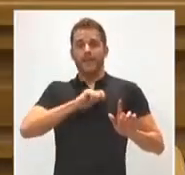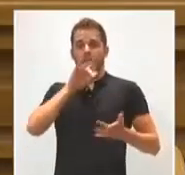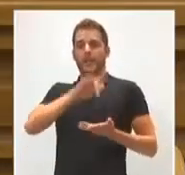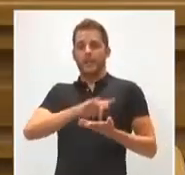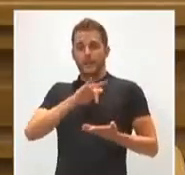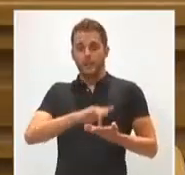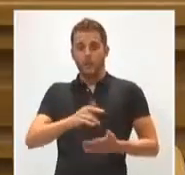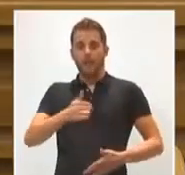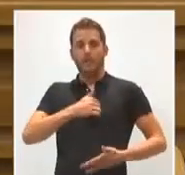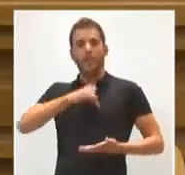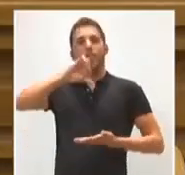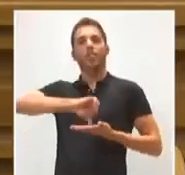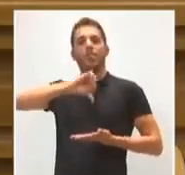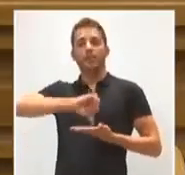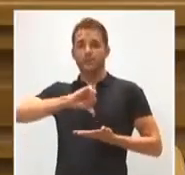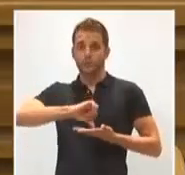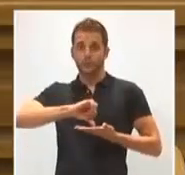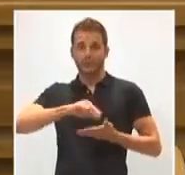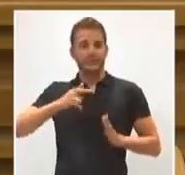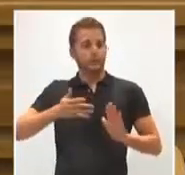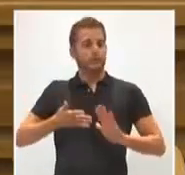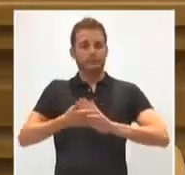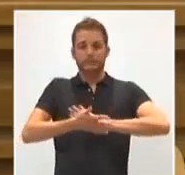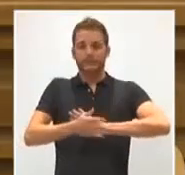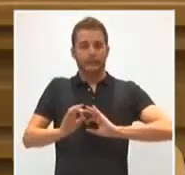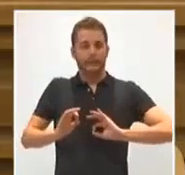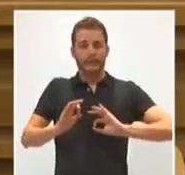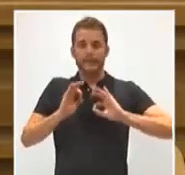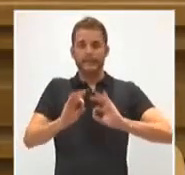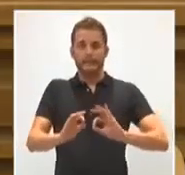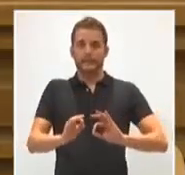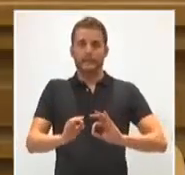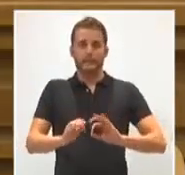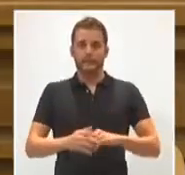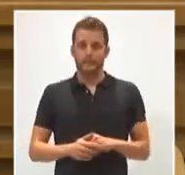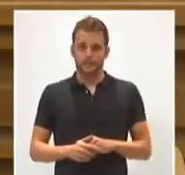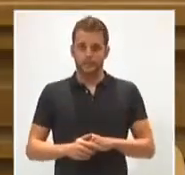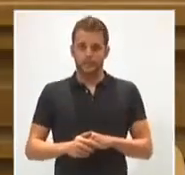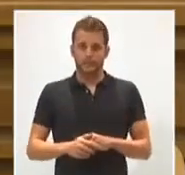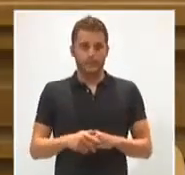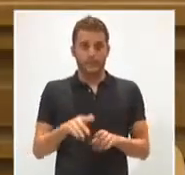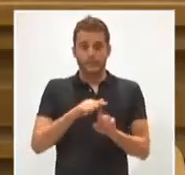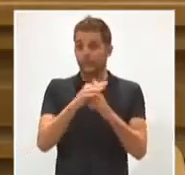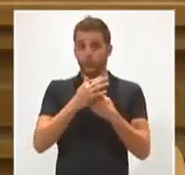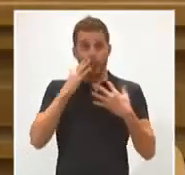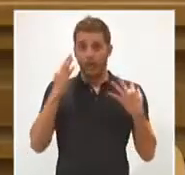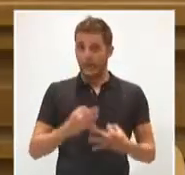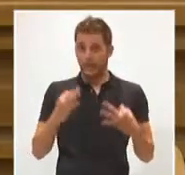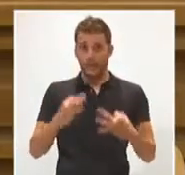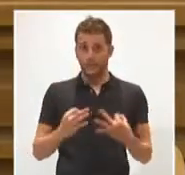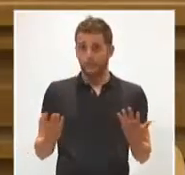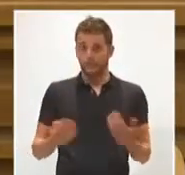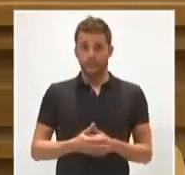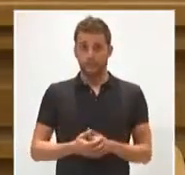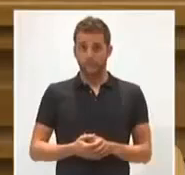españa en el corazón sin que esto resulte para nada empalagoso no insulte y resulte barroco es una realidad y por